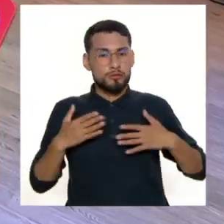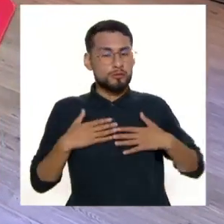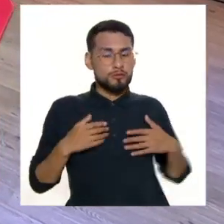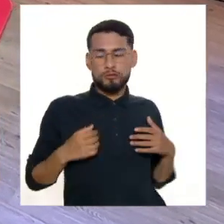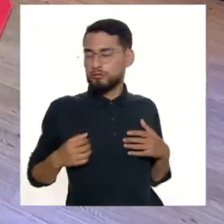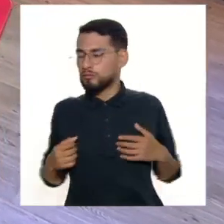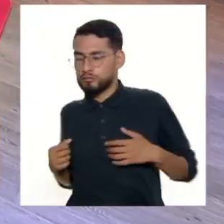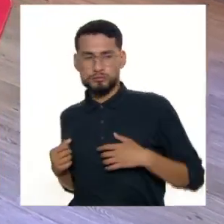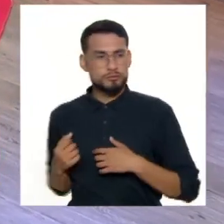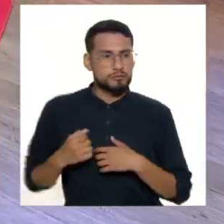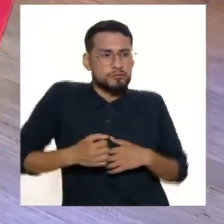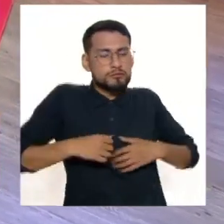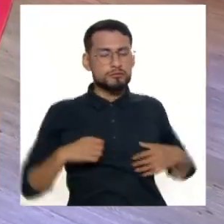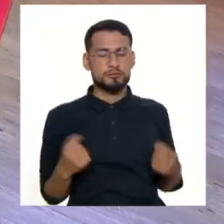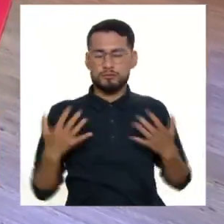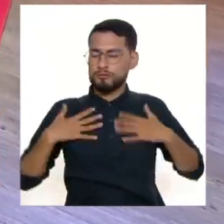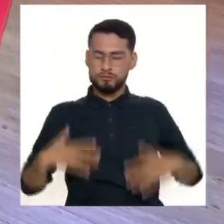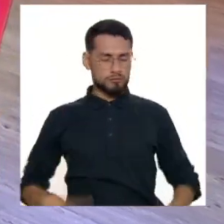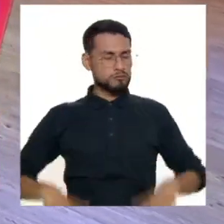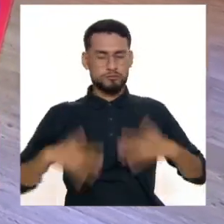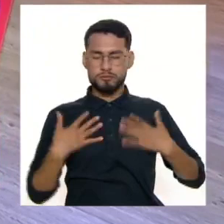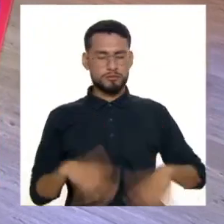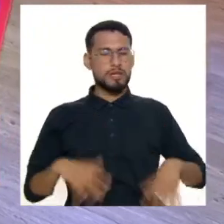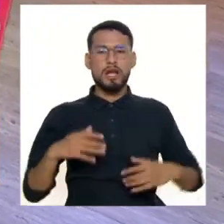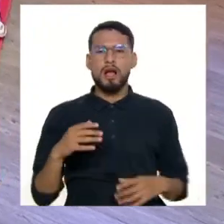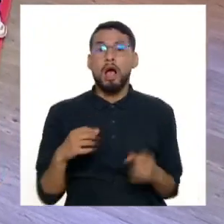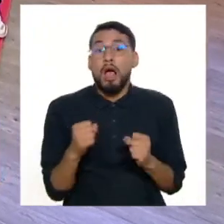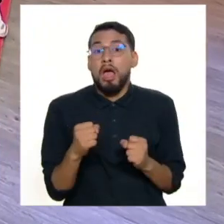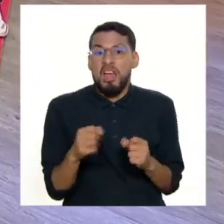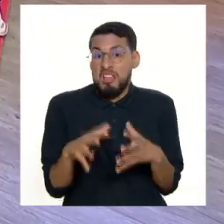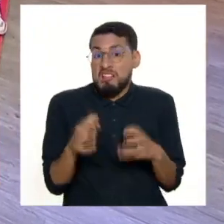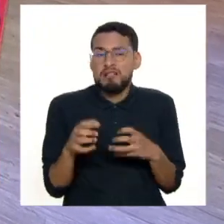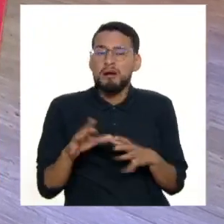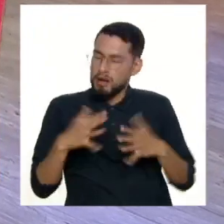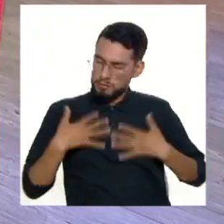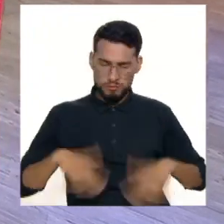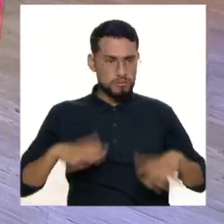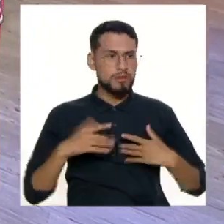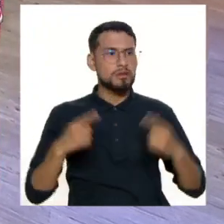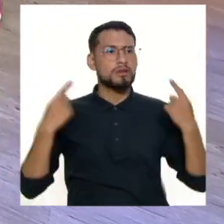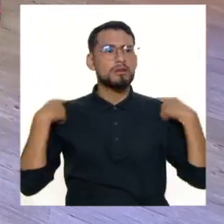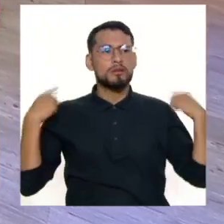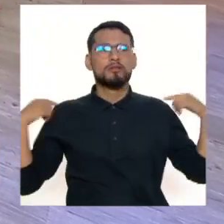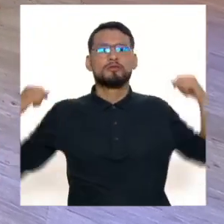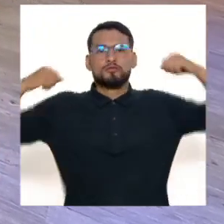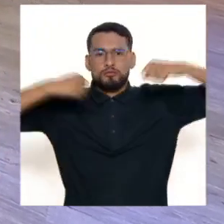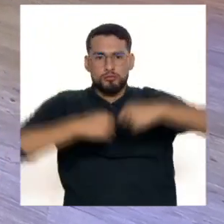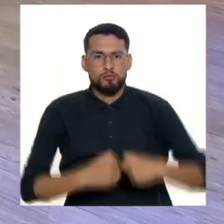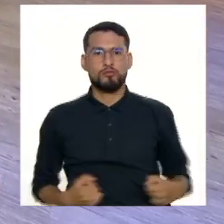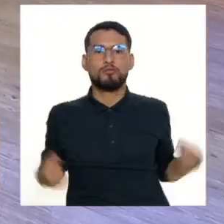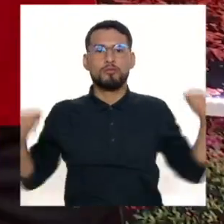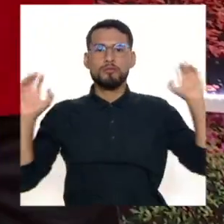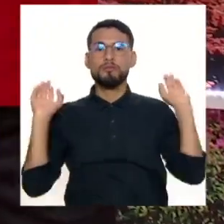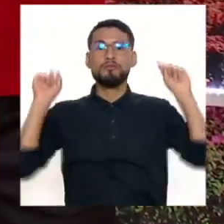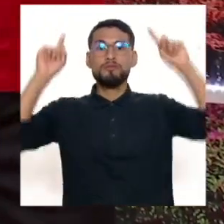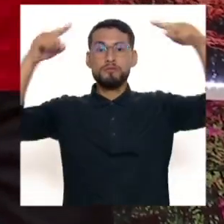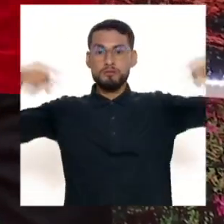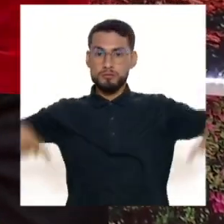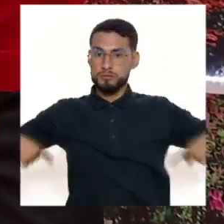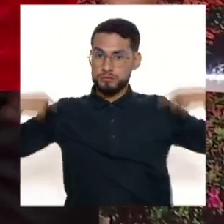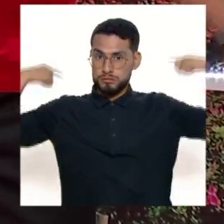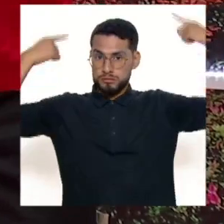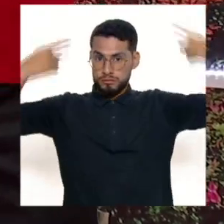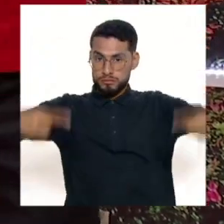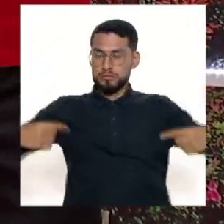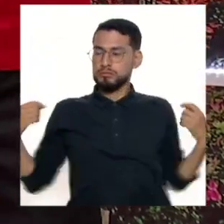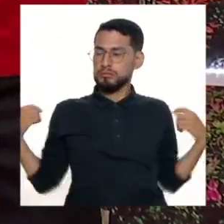a relajar, soltamos. Ajá. Y trabajamos un movimiento circular de los hombros hacia adelante. A ver. Eso es. Y